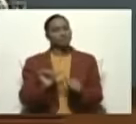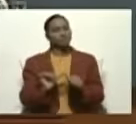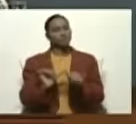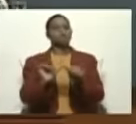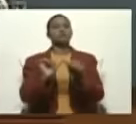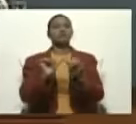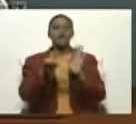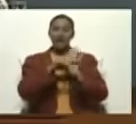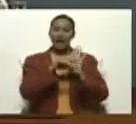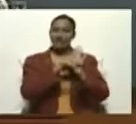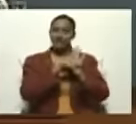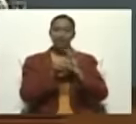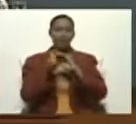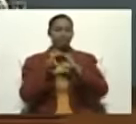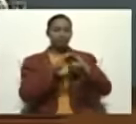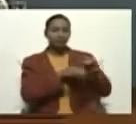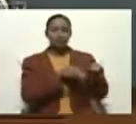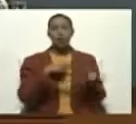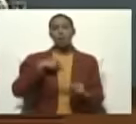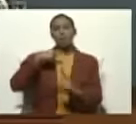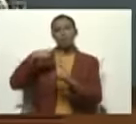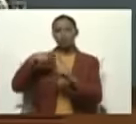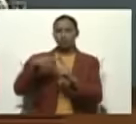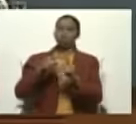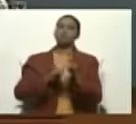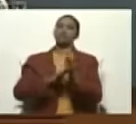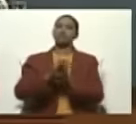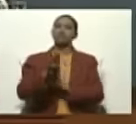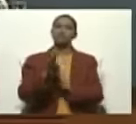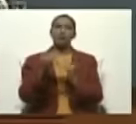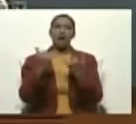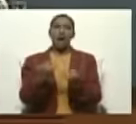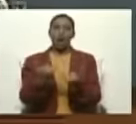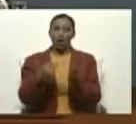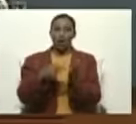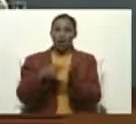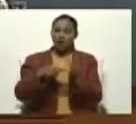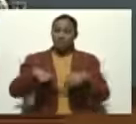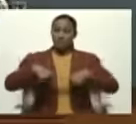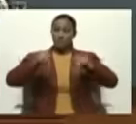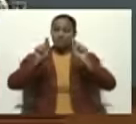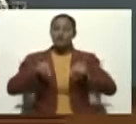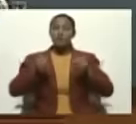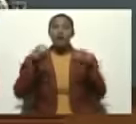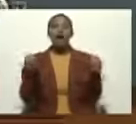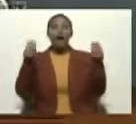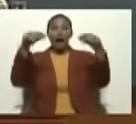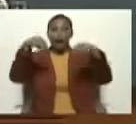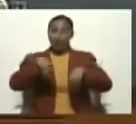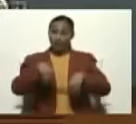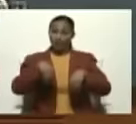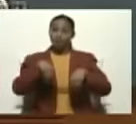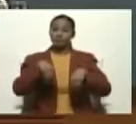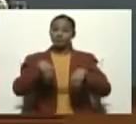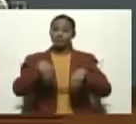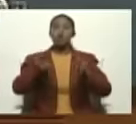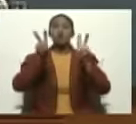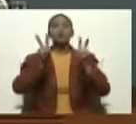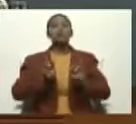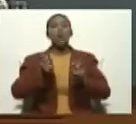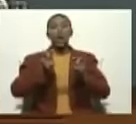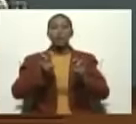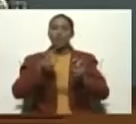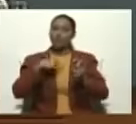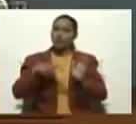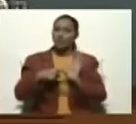esta manera vamos a pasar a la firma de este convenio de cooperación en su nuevo alcance para seguir dando